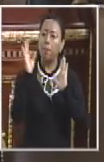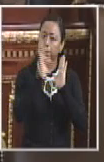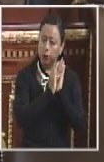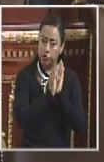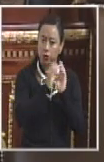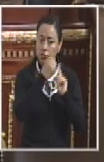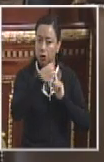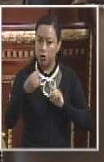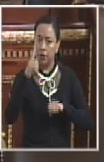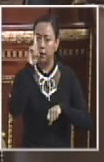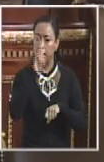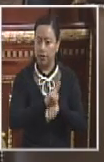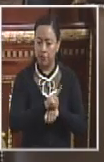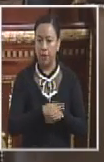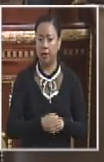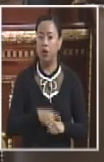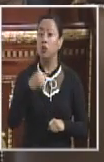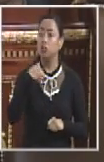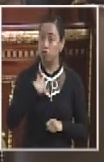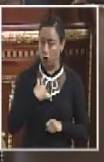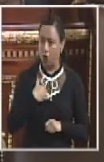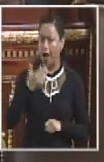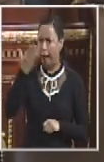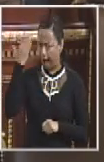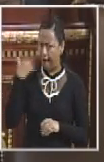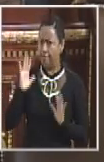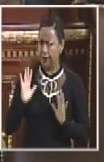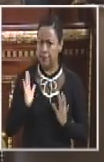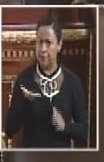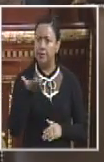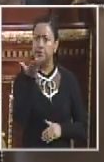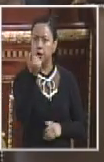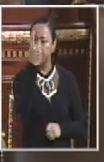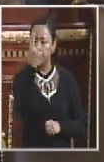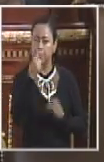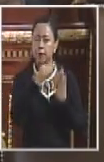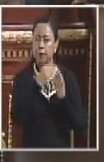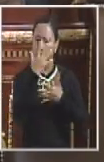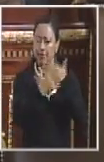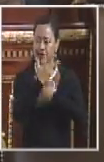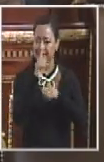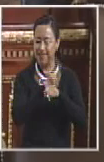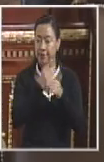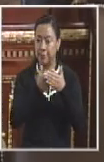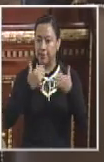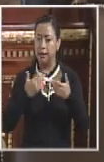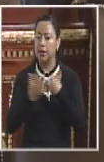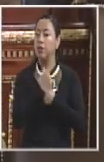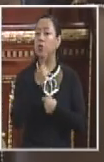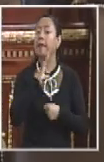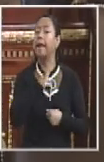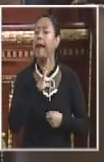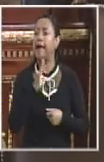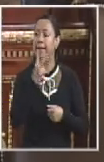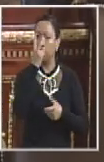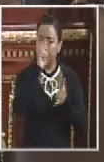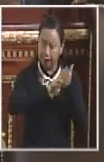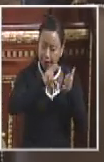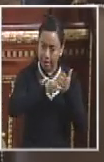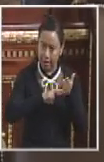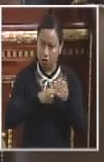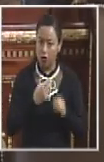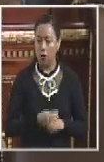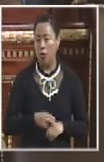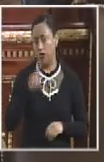en el orden del día. Yo mismo solicité uno apenas hace 15 días porque había un error en la votación que tenía que ser